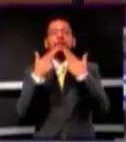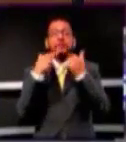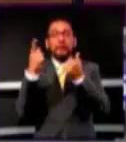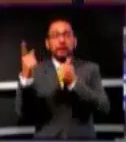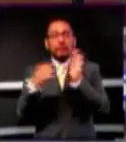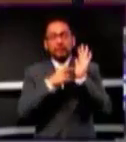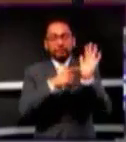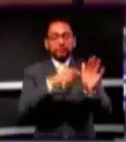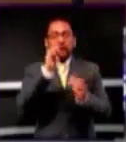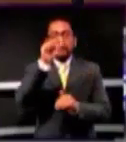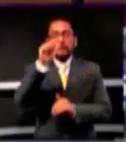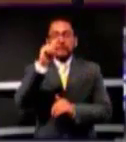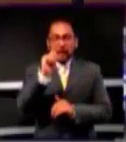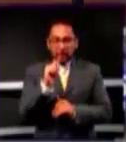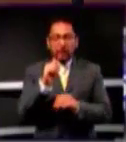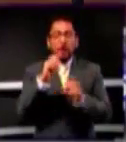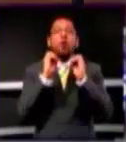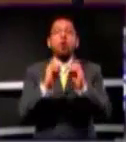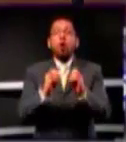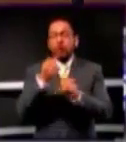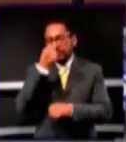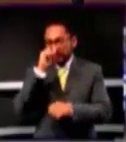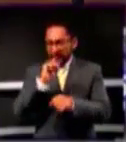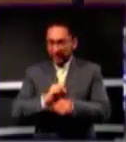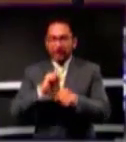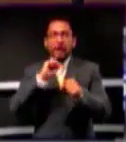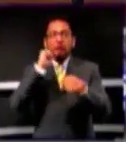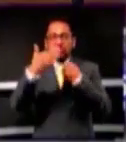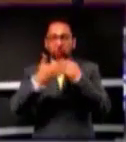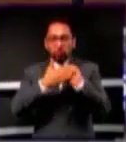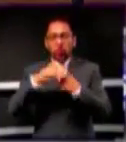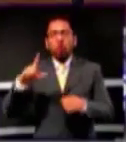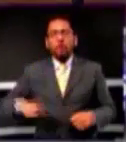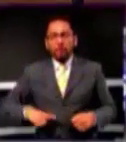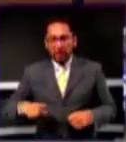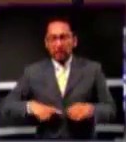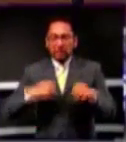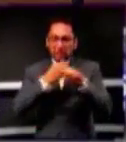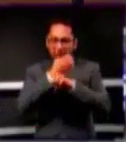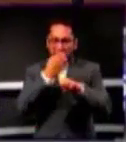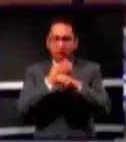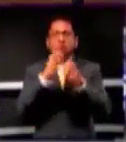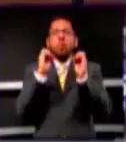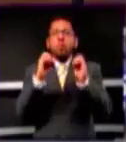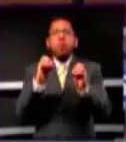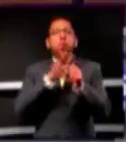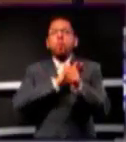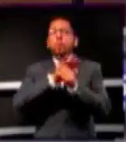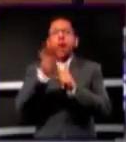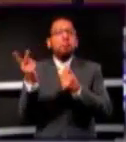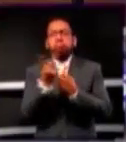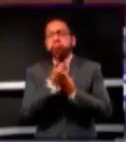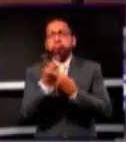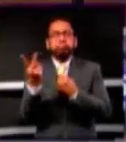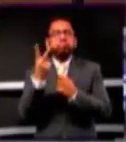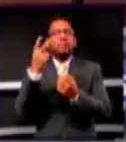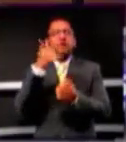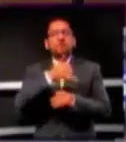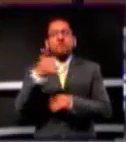este caso el SAT, uh-huh, o puede ser la Secretaría de Finanzas y Administración del Gobierno del Estado, cualquiera de los que fiscalizan,